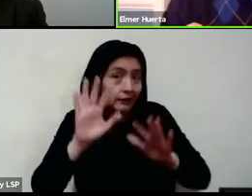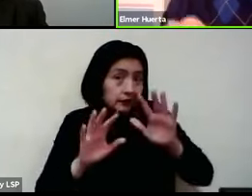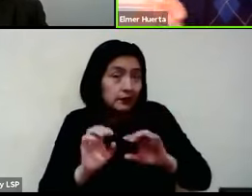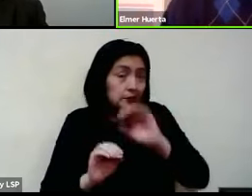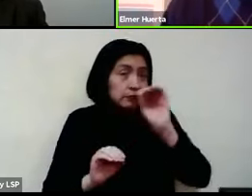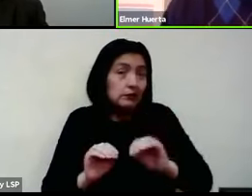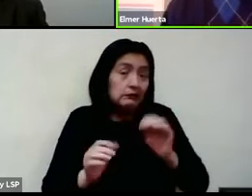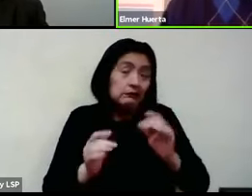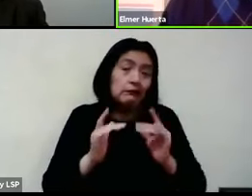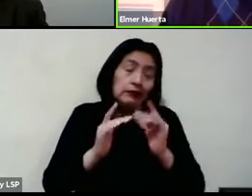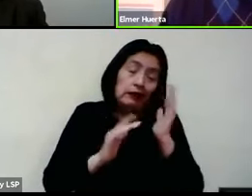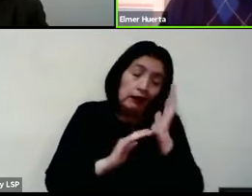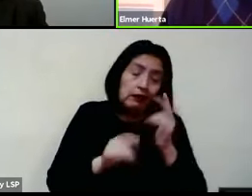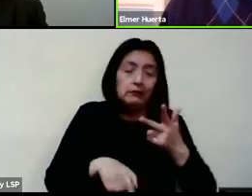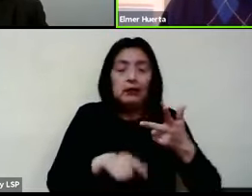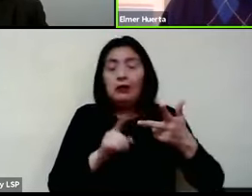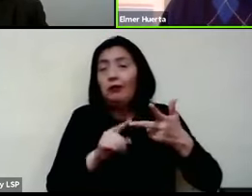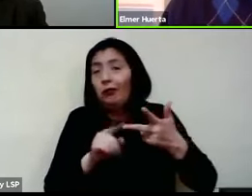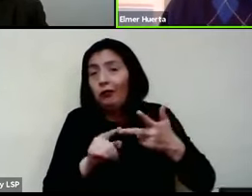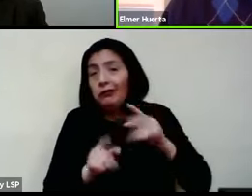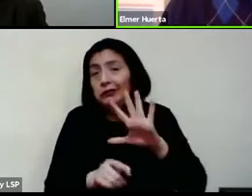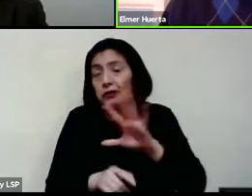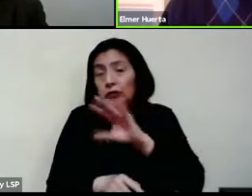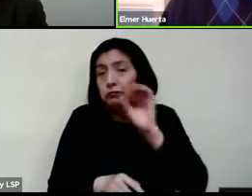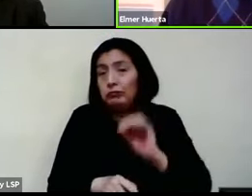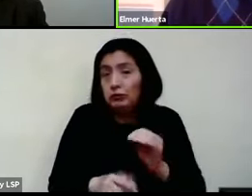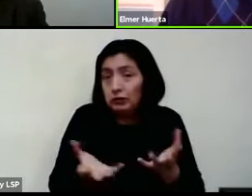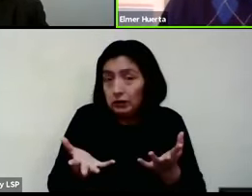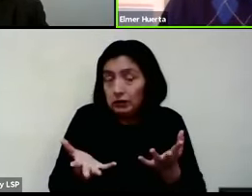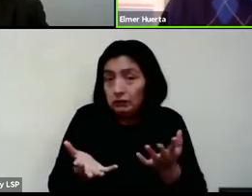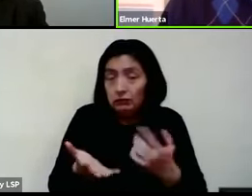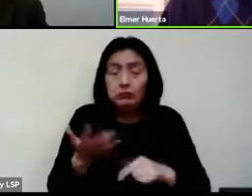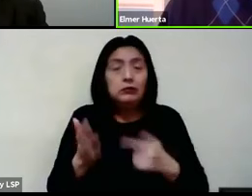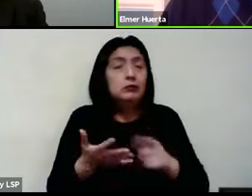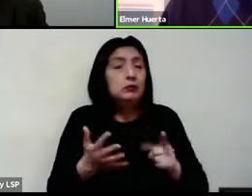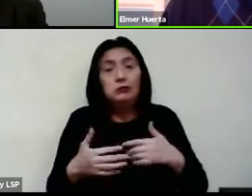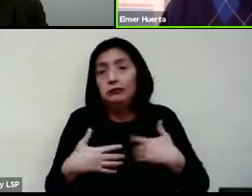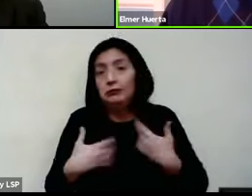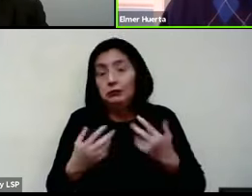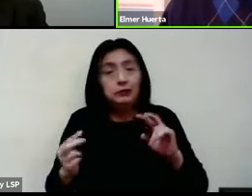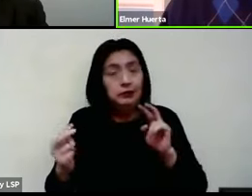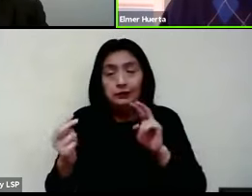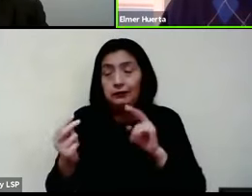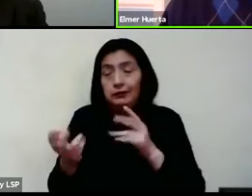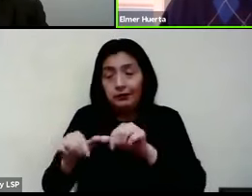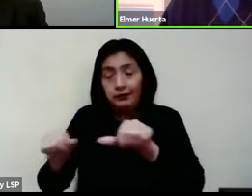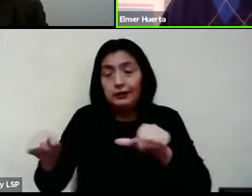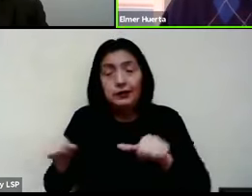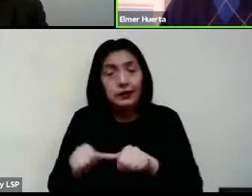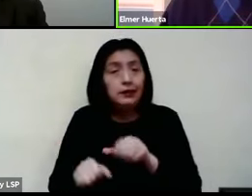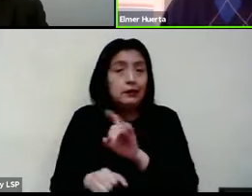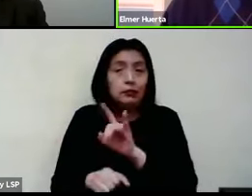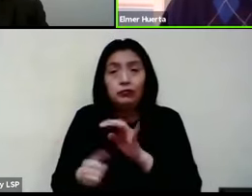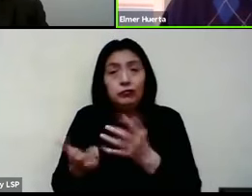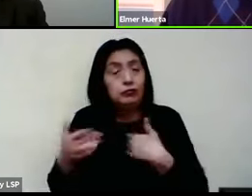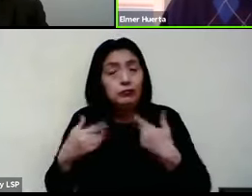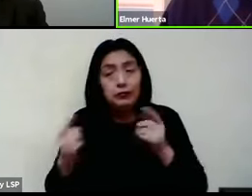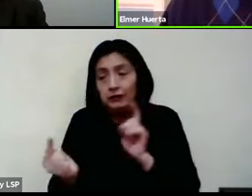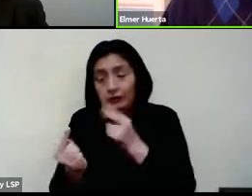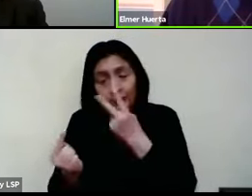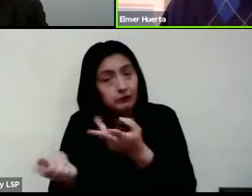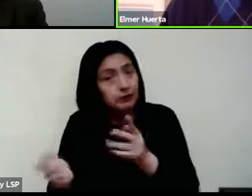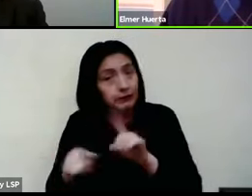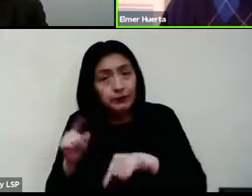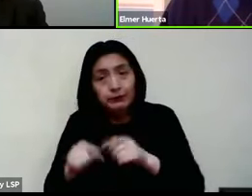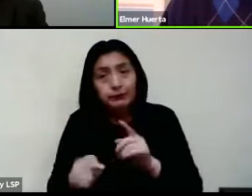caiga en la cama, o puede ser el 5% en que no me puedas ni ver en cuidados intensivos, primo. Así es que